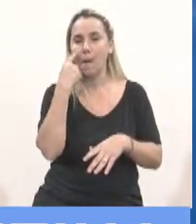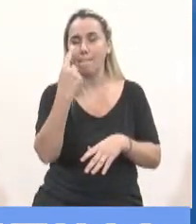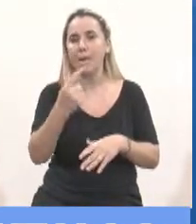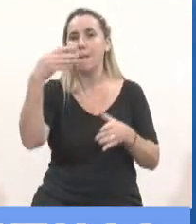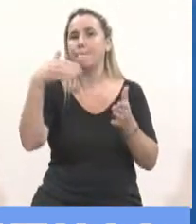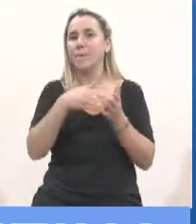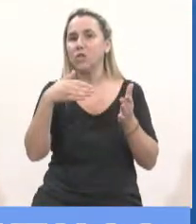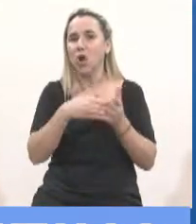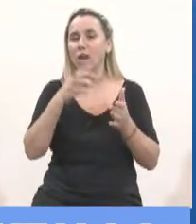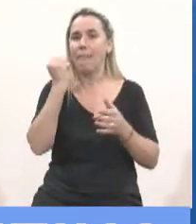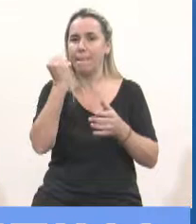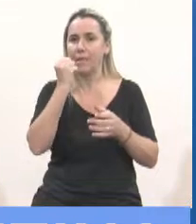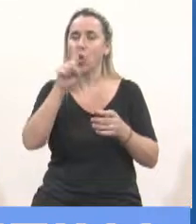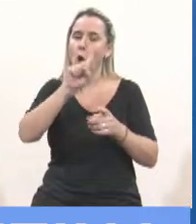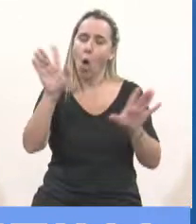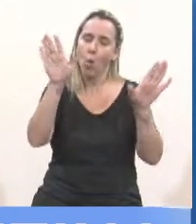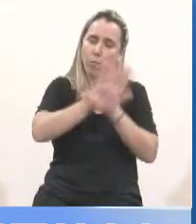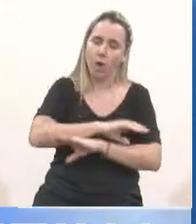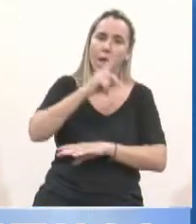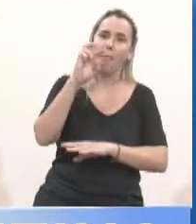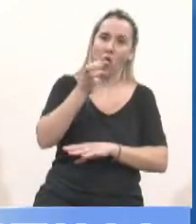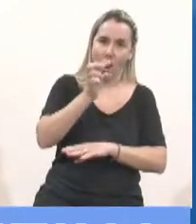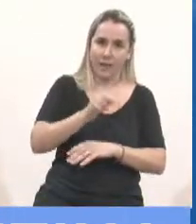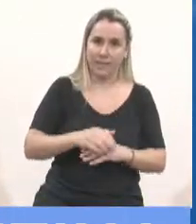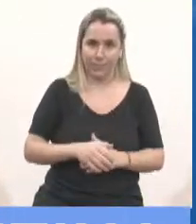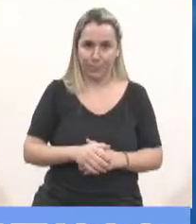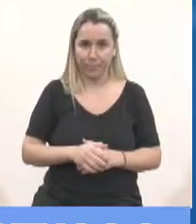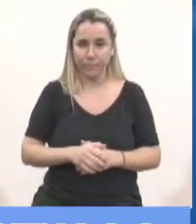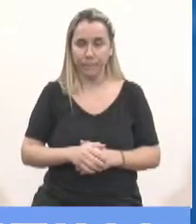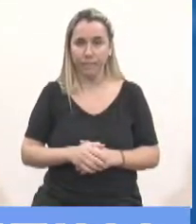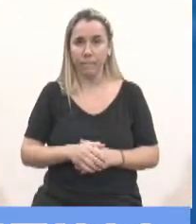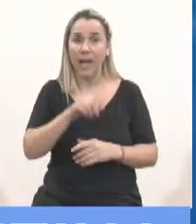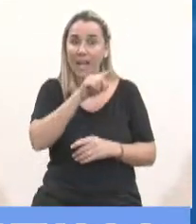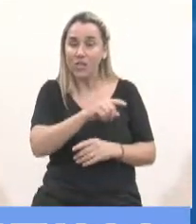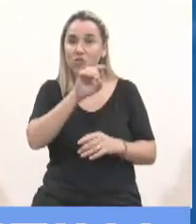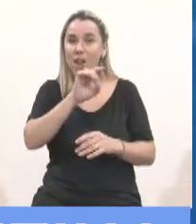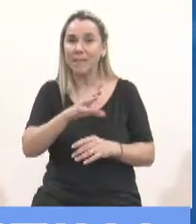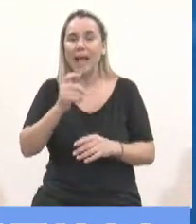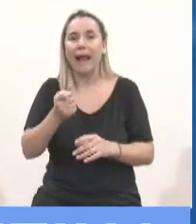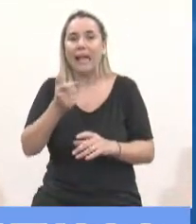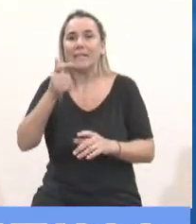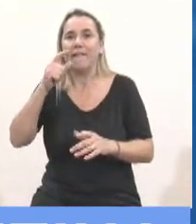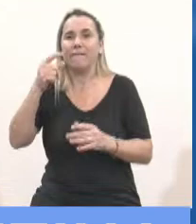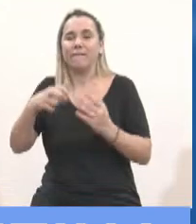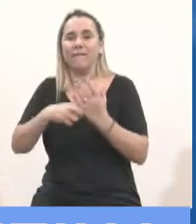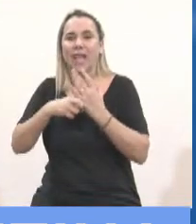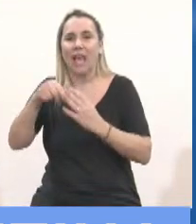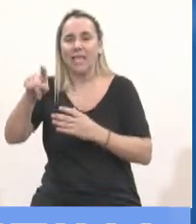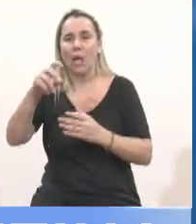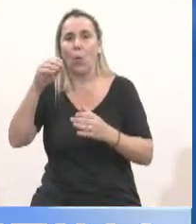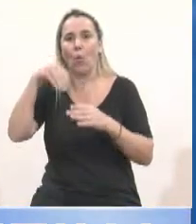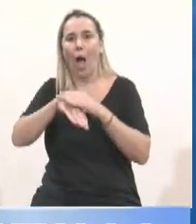millones de pesos, de dólares, perdón. Esto es sin tener en cuenta el cuasi fiscal del Banco Central.